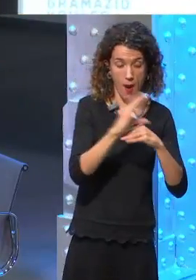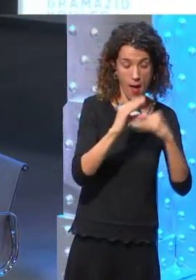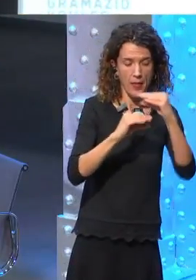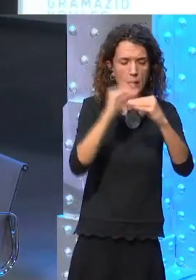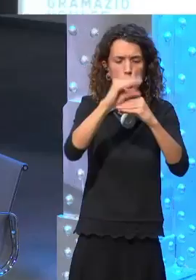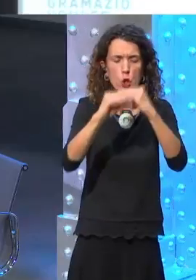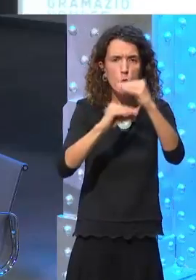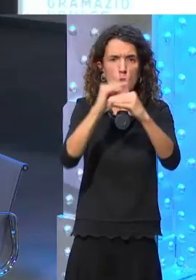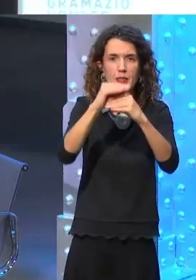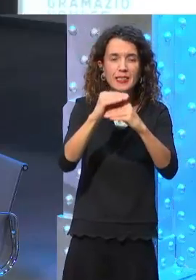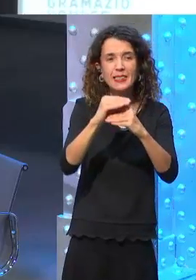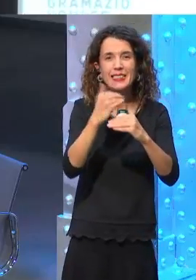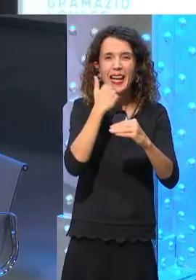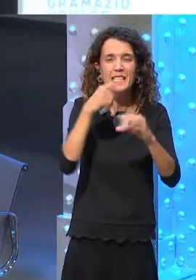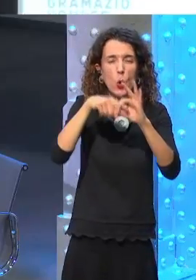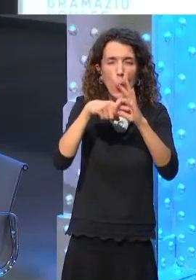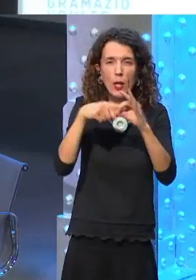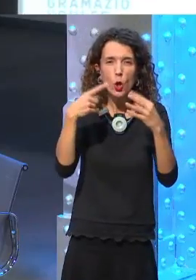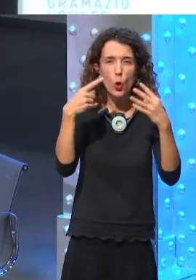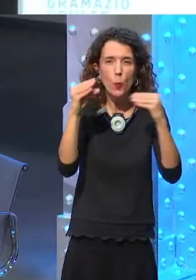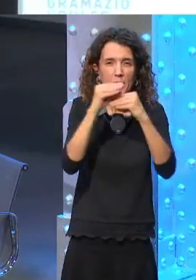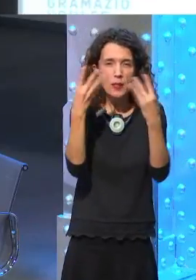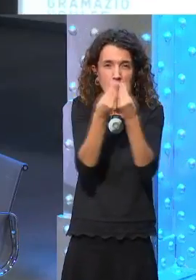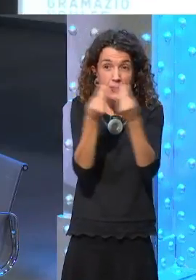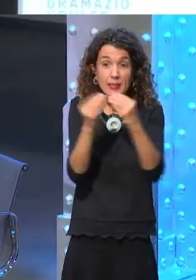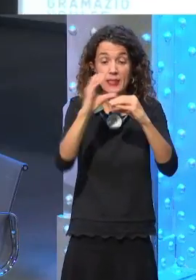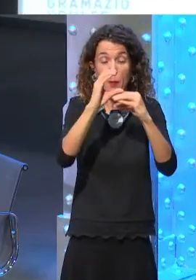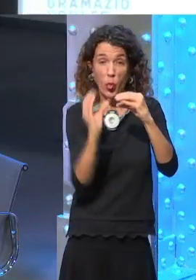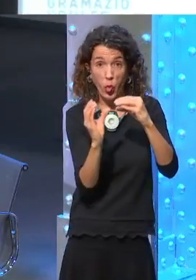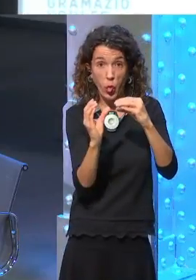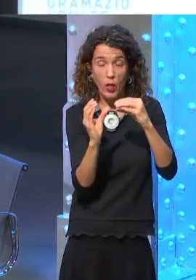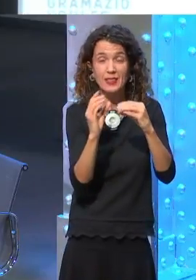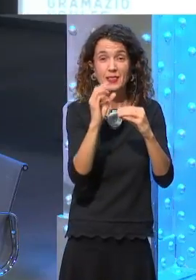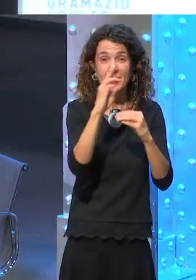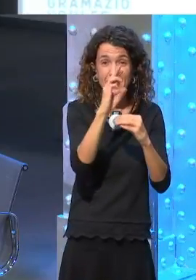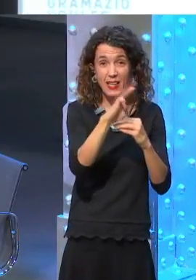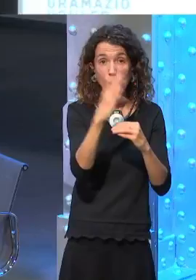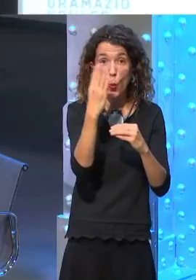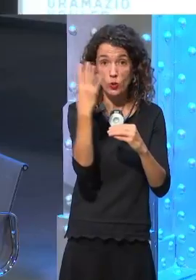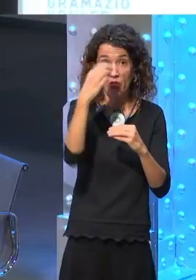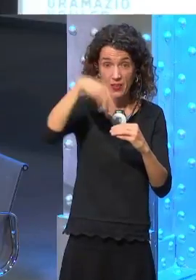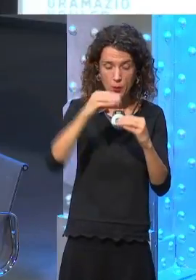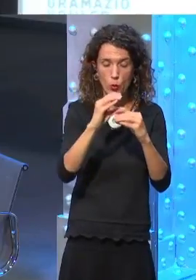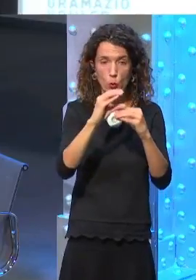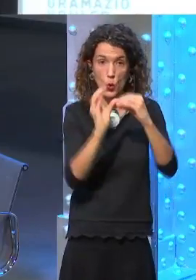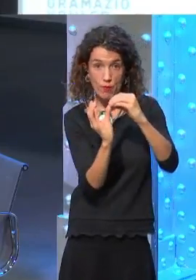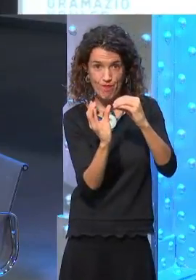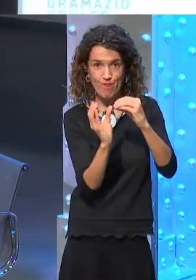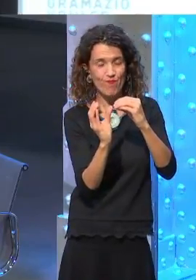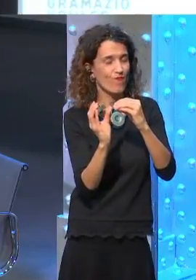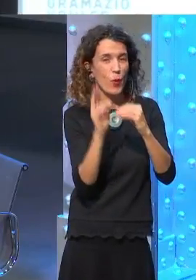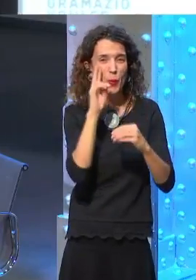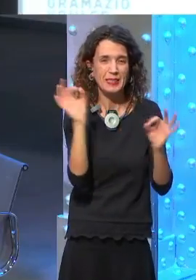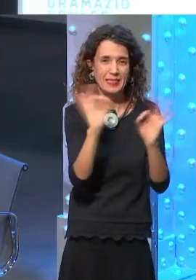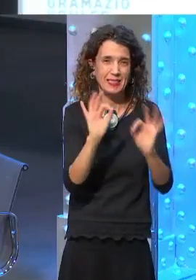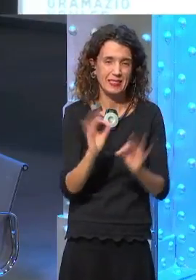ladrillos para casi cerrar el hueco entre los ladrillos. Si se separan los ladrillos un poquito, 3 o 4 centímetros, y se giran, ya no se